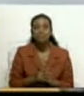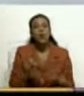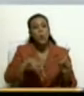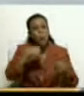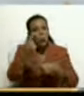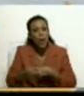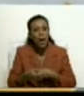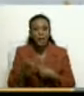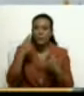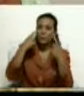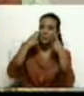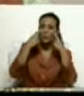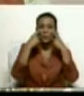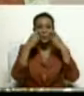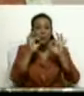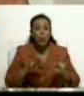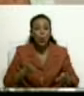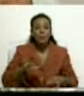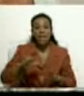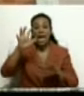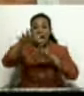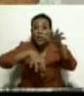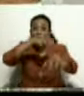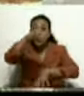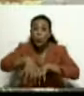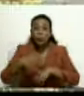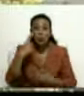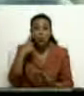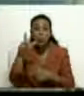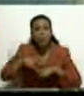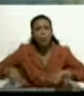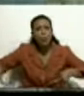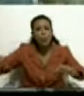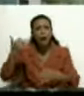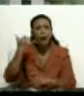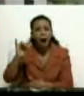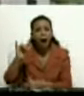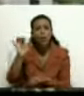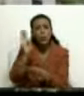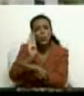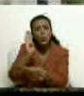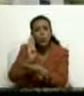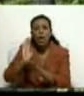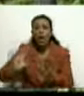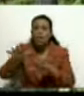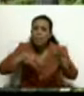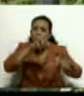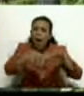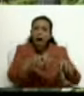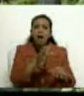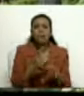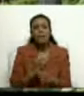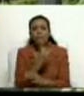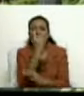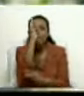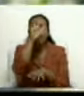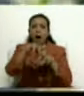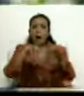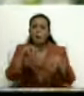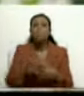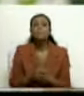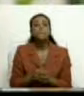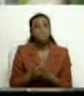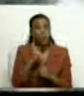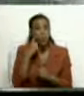nos aventuramos a disfrutar en el zoológico Chorros de Milla, un lugar donde se dedican a la preservación del cuidado de la flora y fauna,